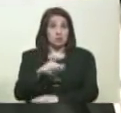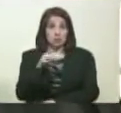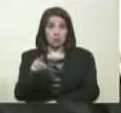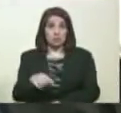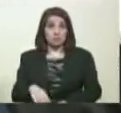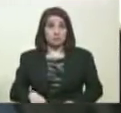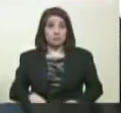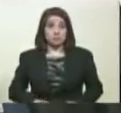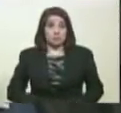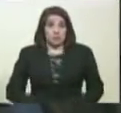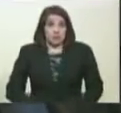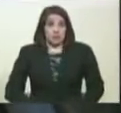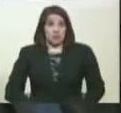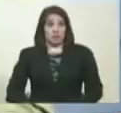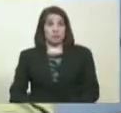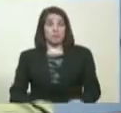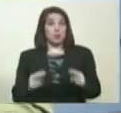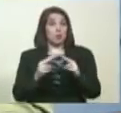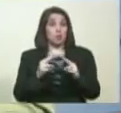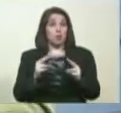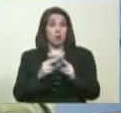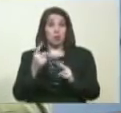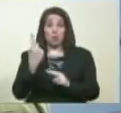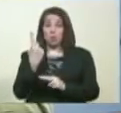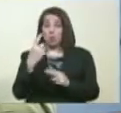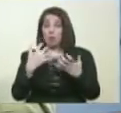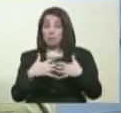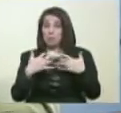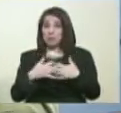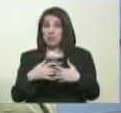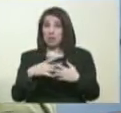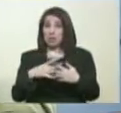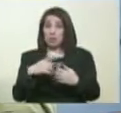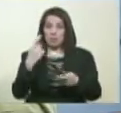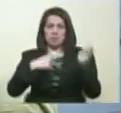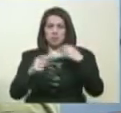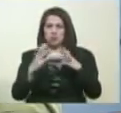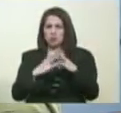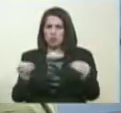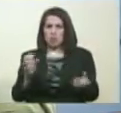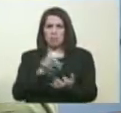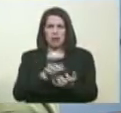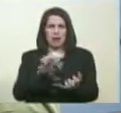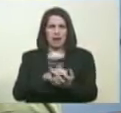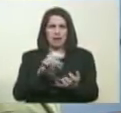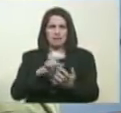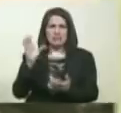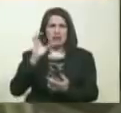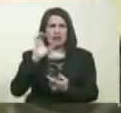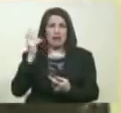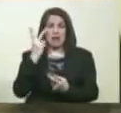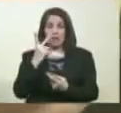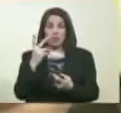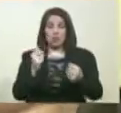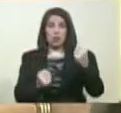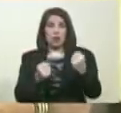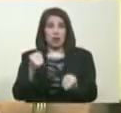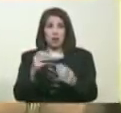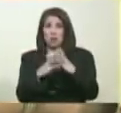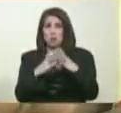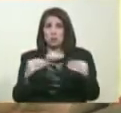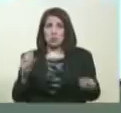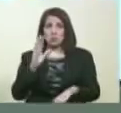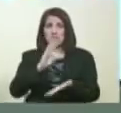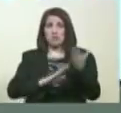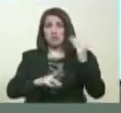Que se han ido. Yo conozco uno de un empresario que vendió todo. La casa en Margarita, la casa en Caracas, los dos carros, todo. Se fue